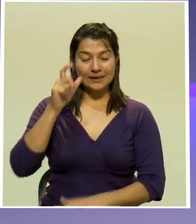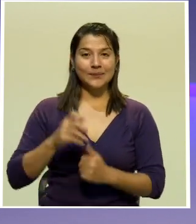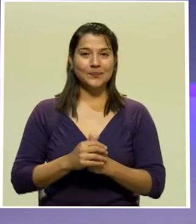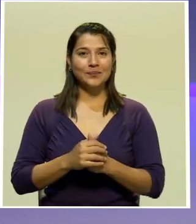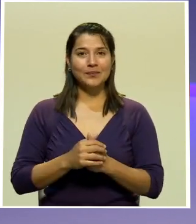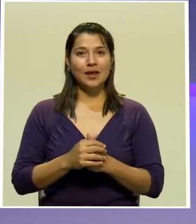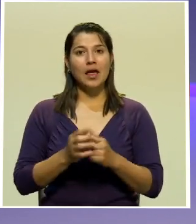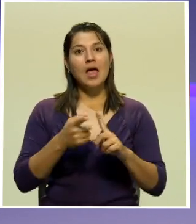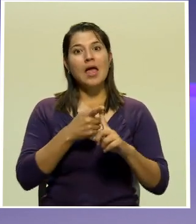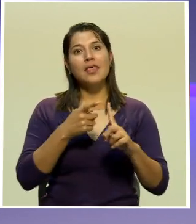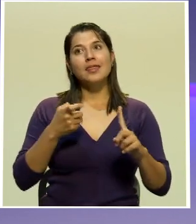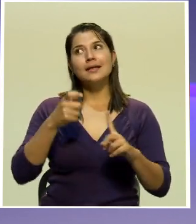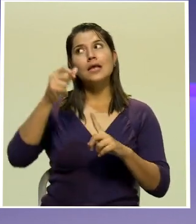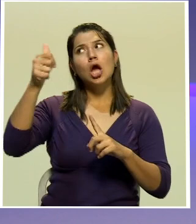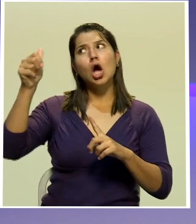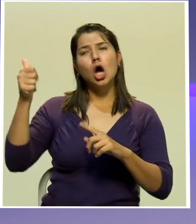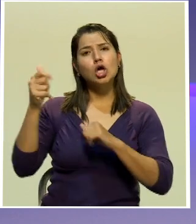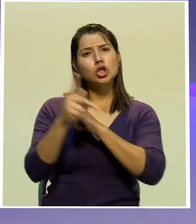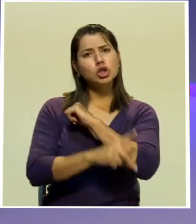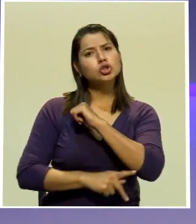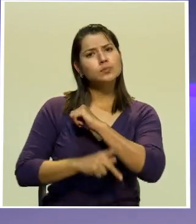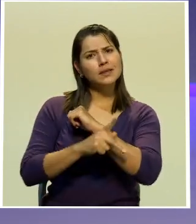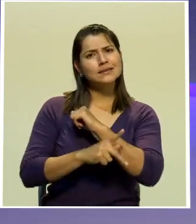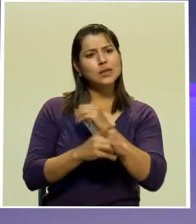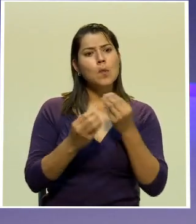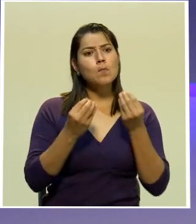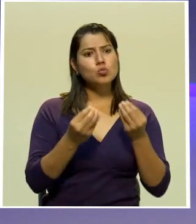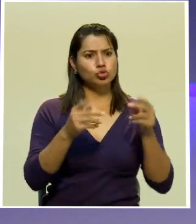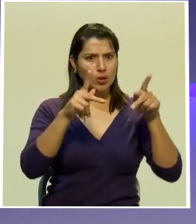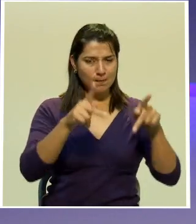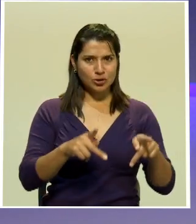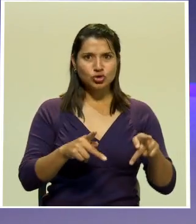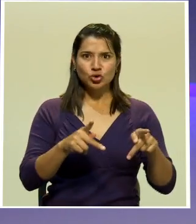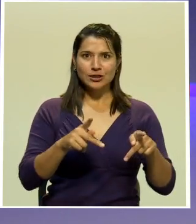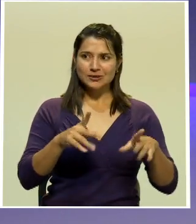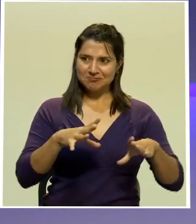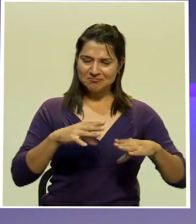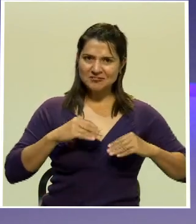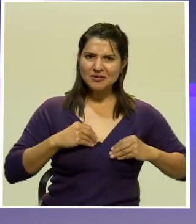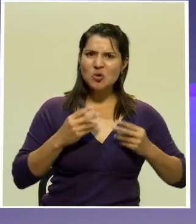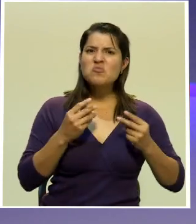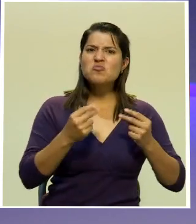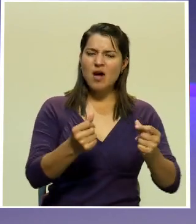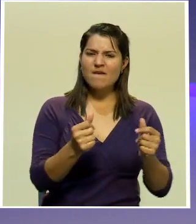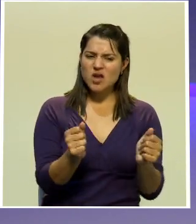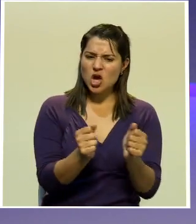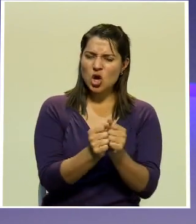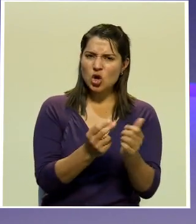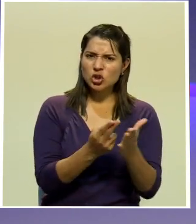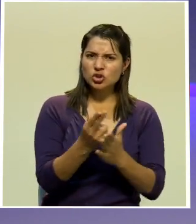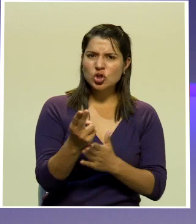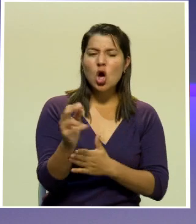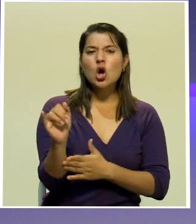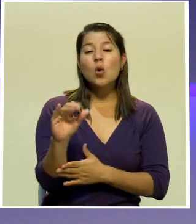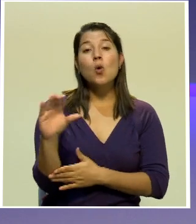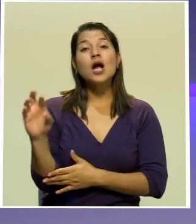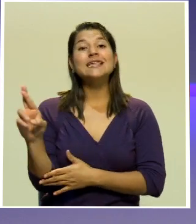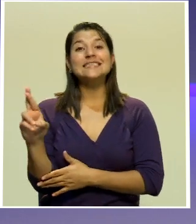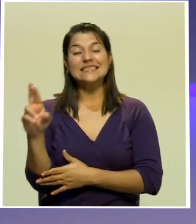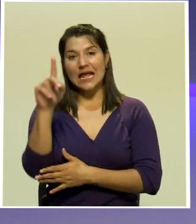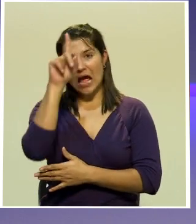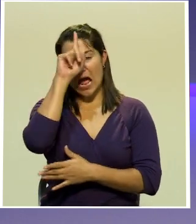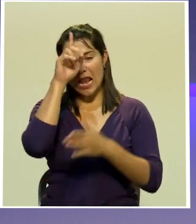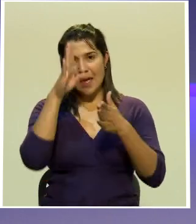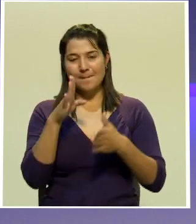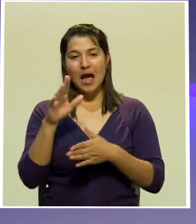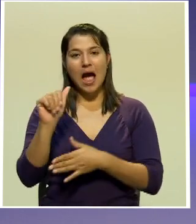hay quienes los reconocieron pronto y con sincera alegría, como la canciller alemana Angela Merkel, quien